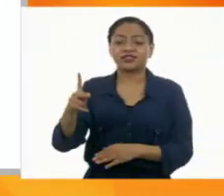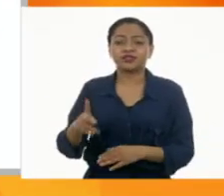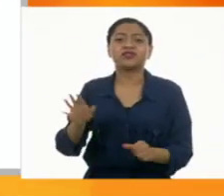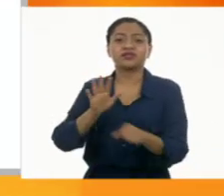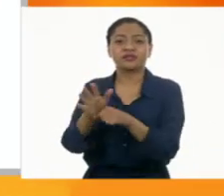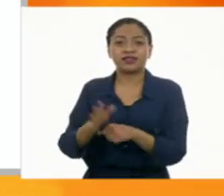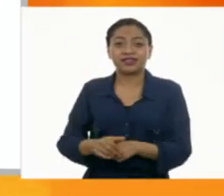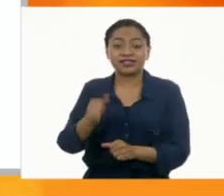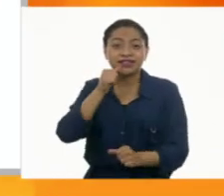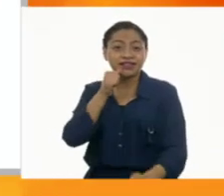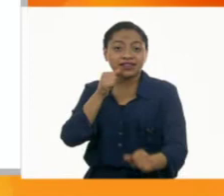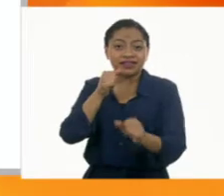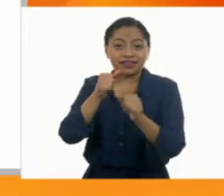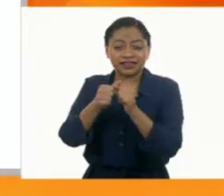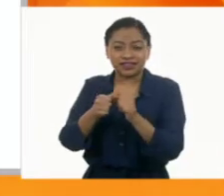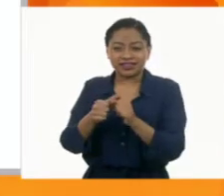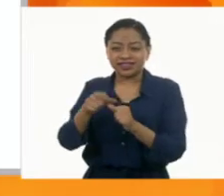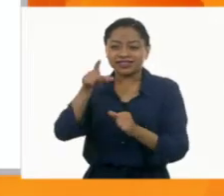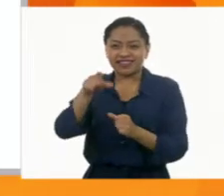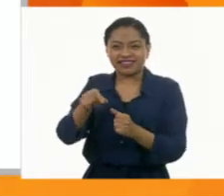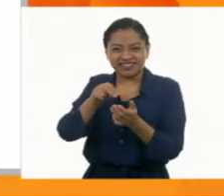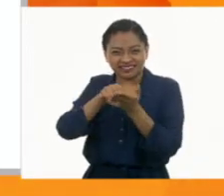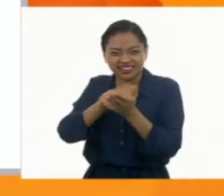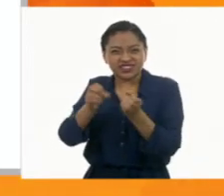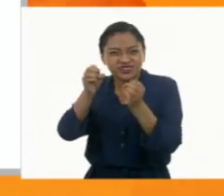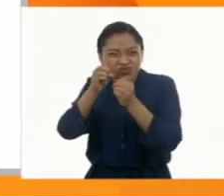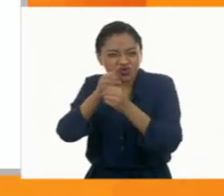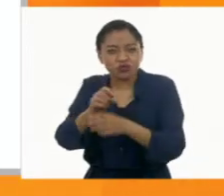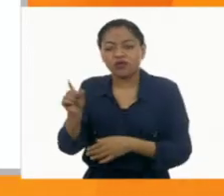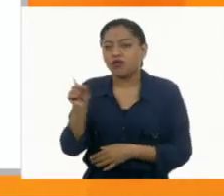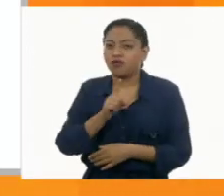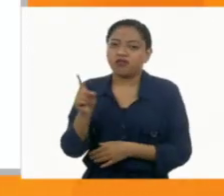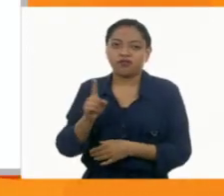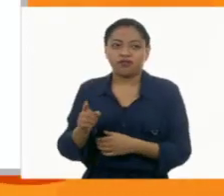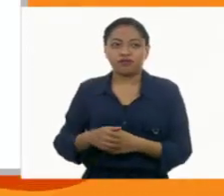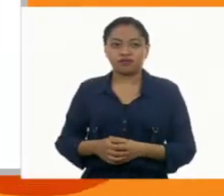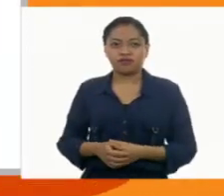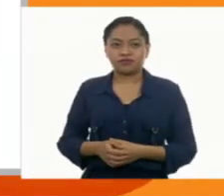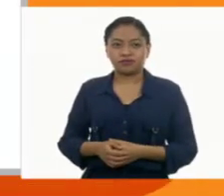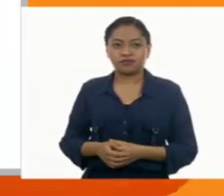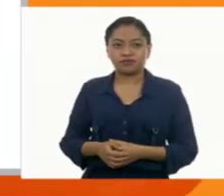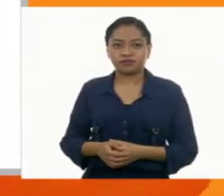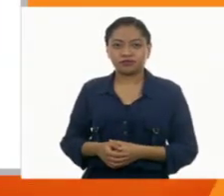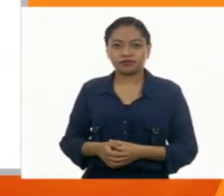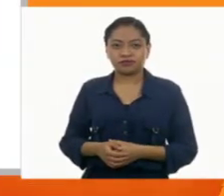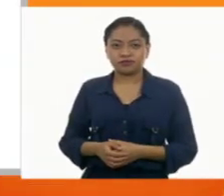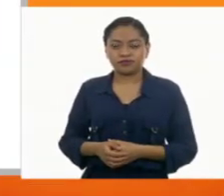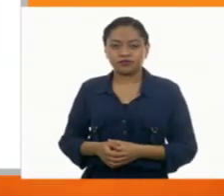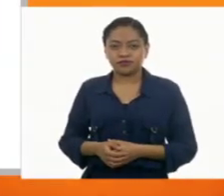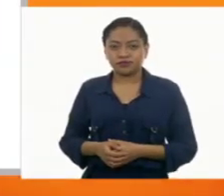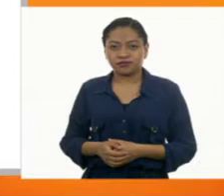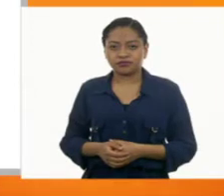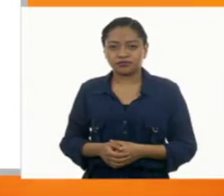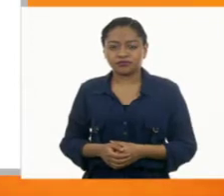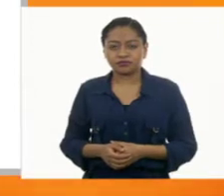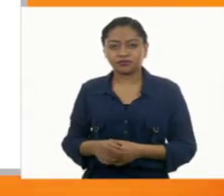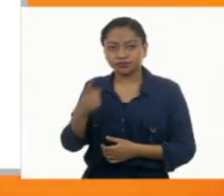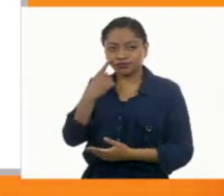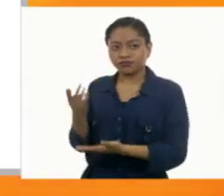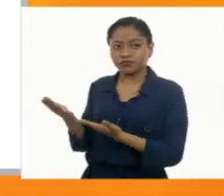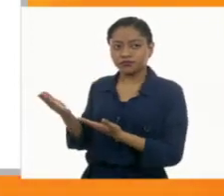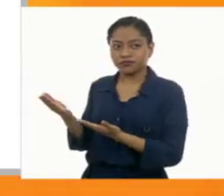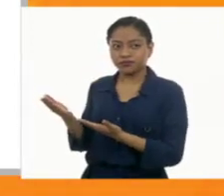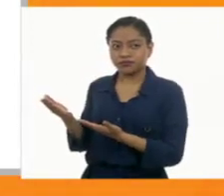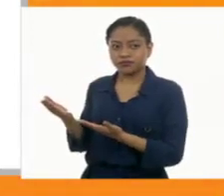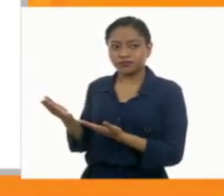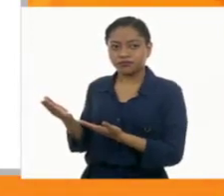utilizar letras muy densas, Ajá. muy condensadas, de estas que son pesadas, y los patines, por supuesto, ¿no? Porque para los chicos